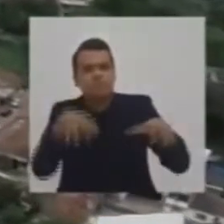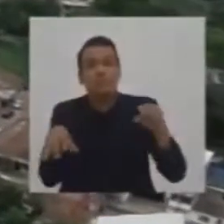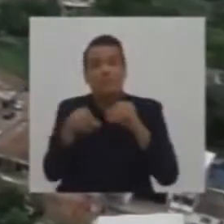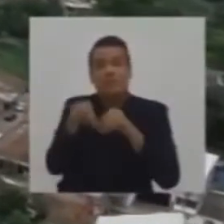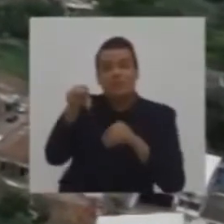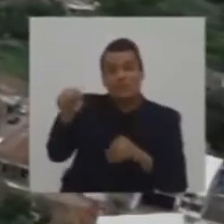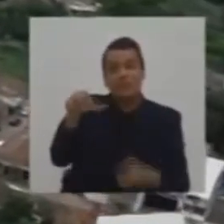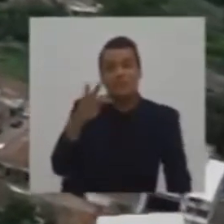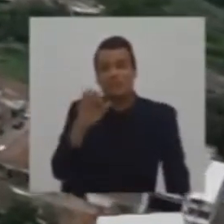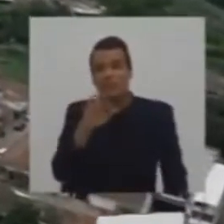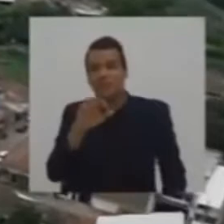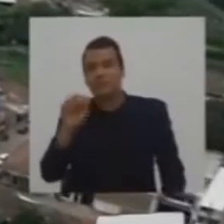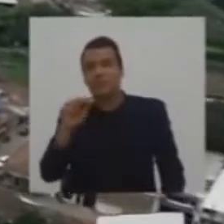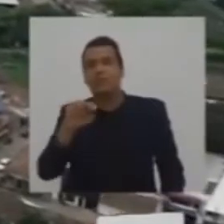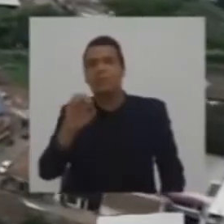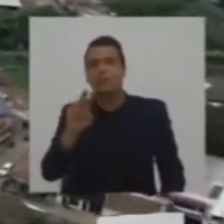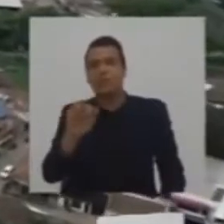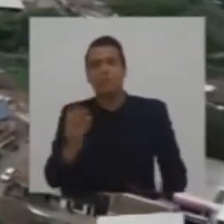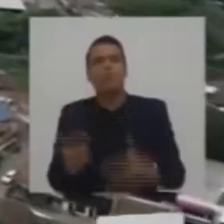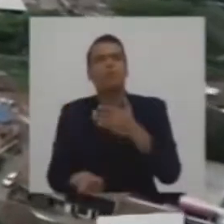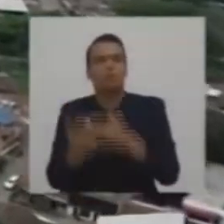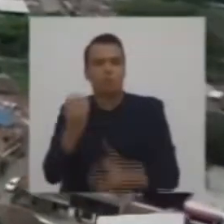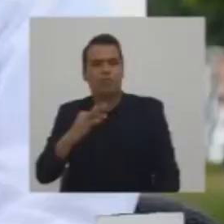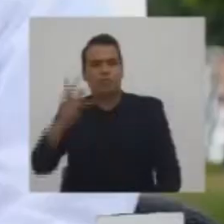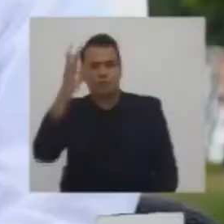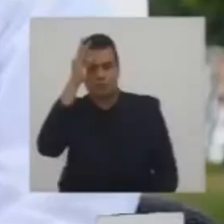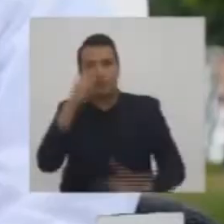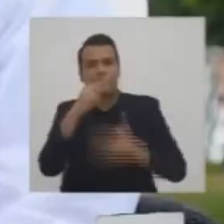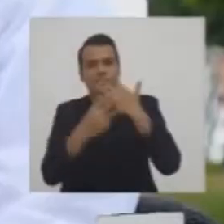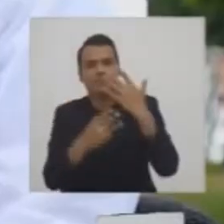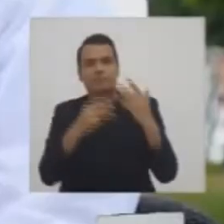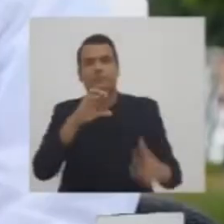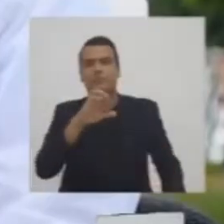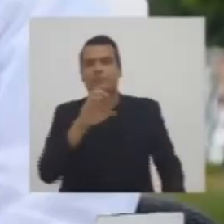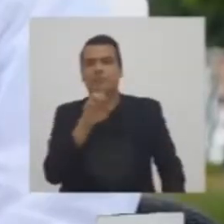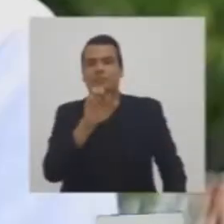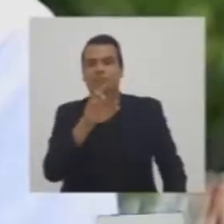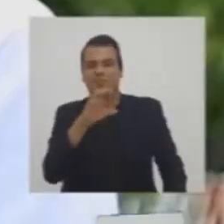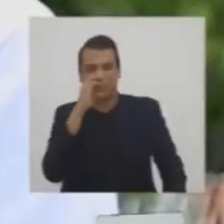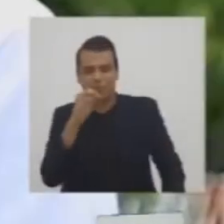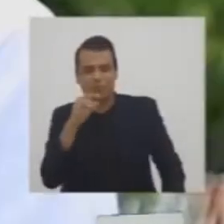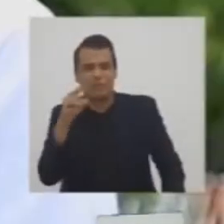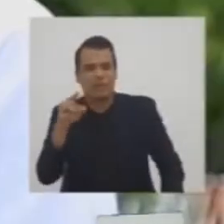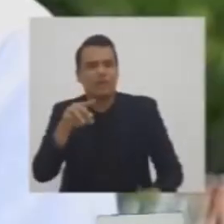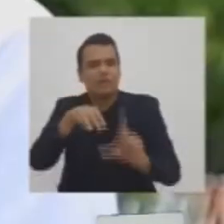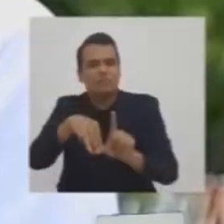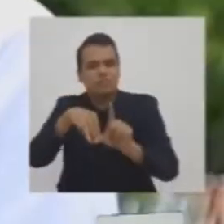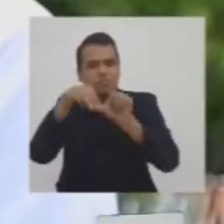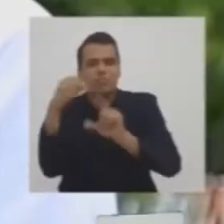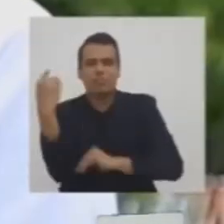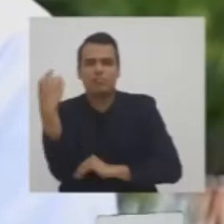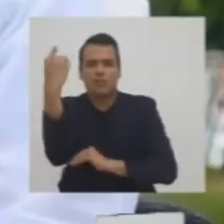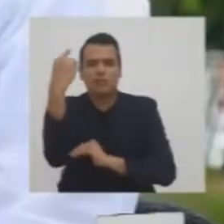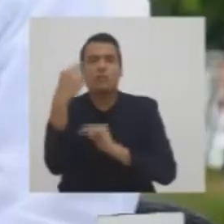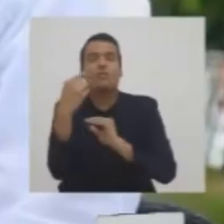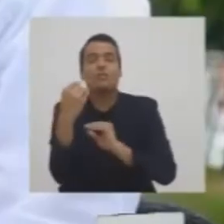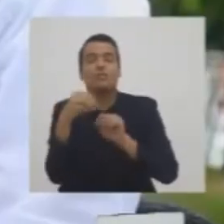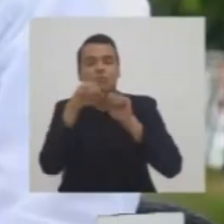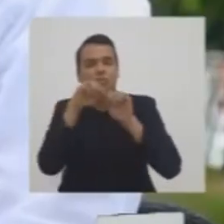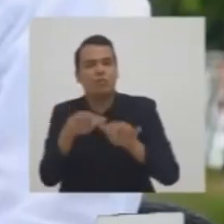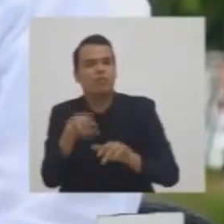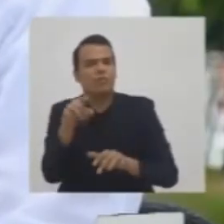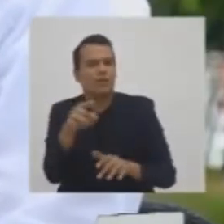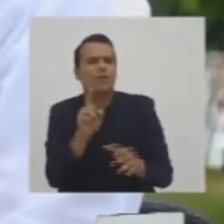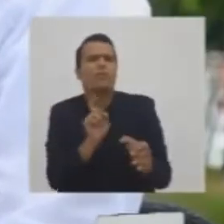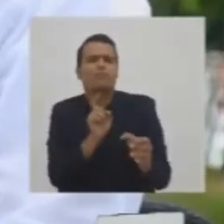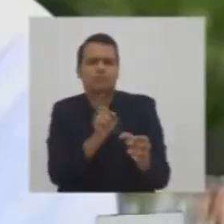un hospital en la ciudad de La Terranova. César Maecha, economista con maestría en políticas públicas, con experiencia laboral en la